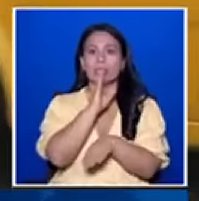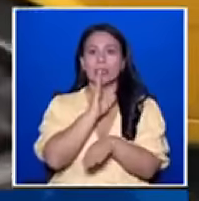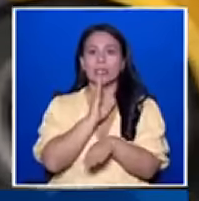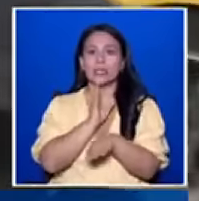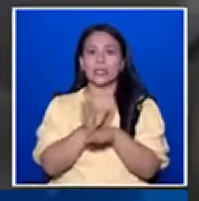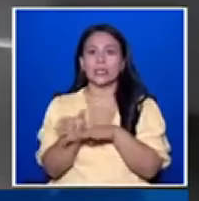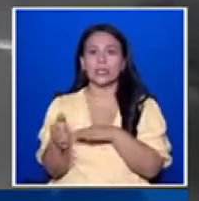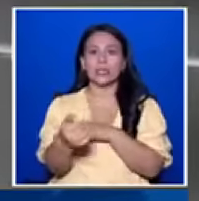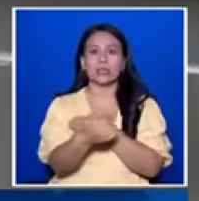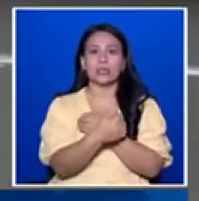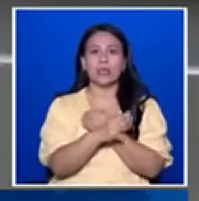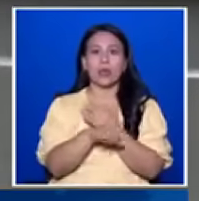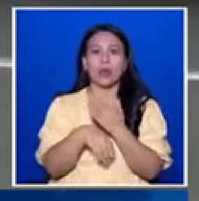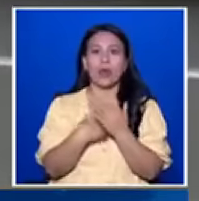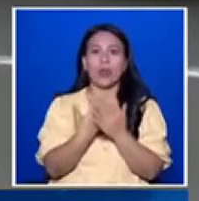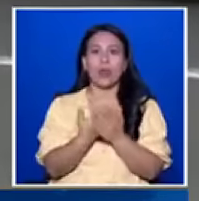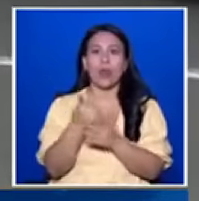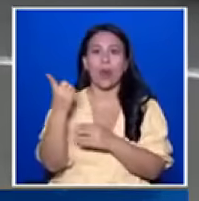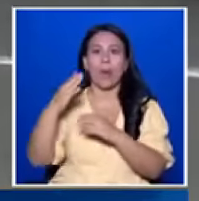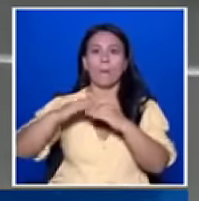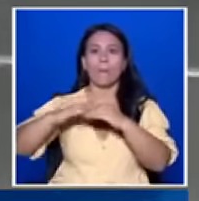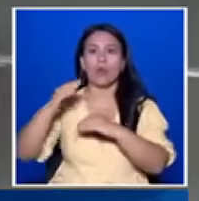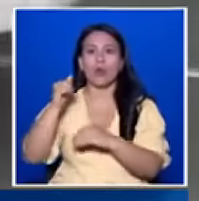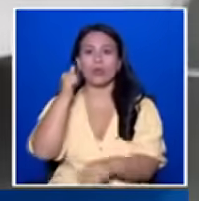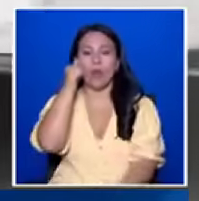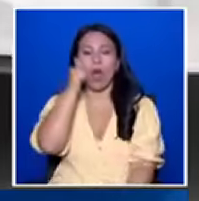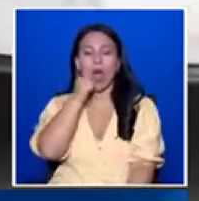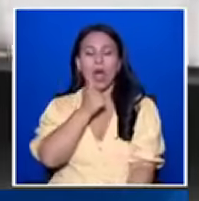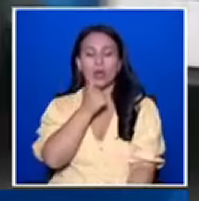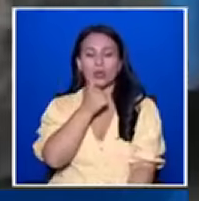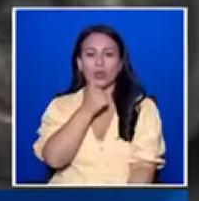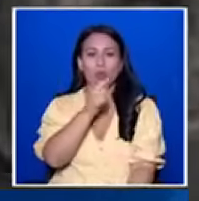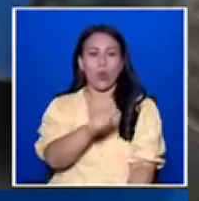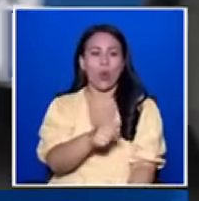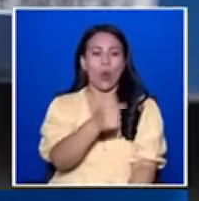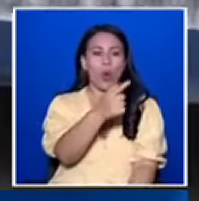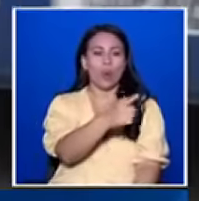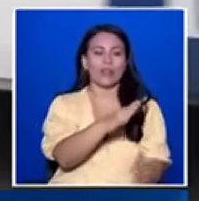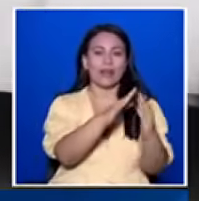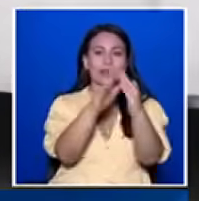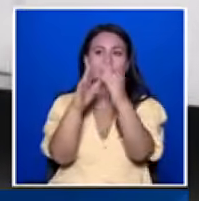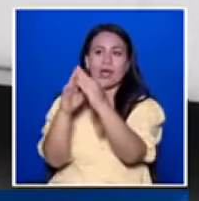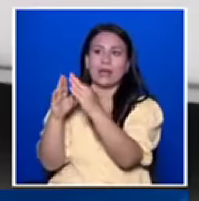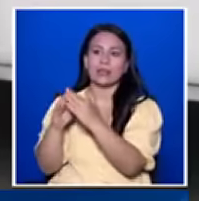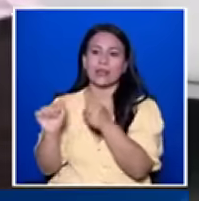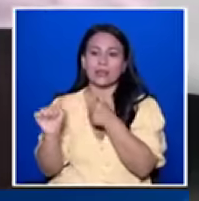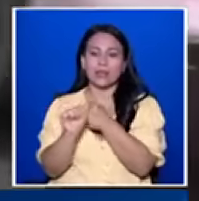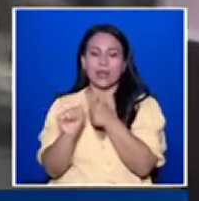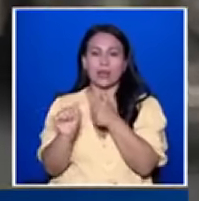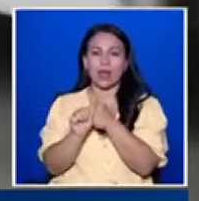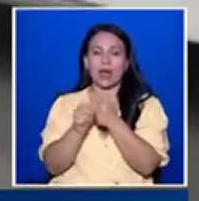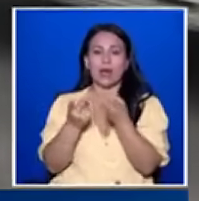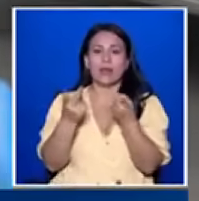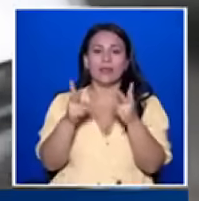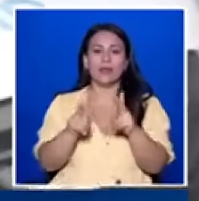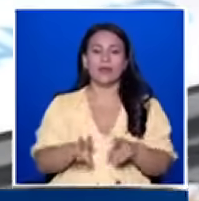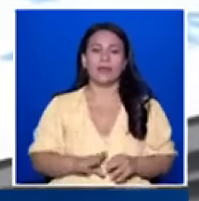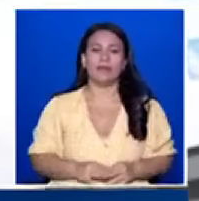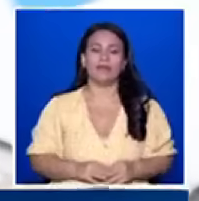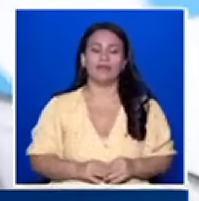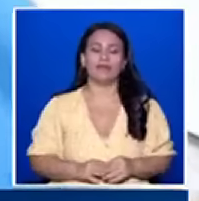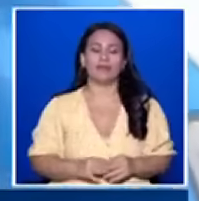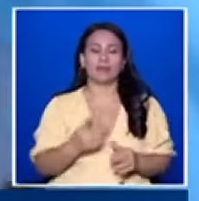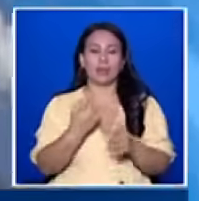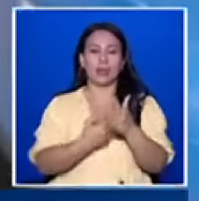y que llega a Puerto Azul y a otras urbanizaciones aquí cercanas, entonces lo que